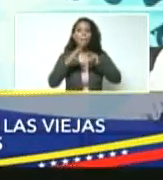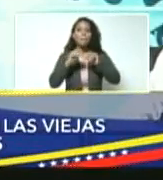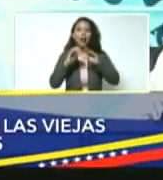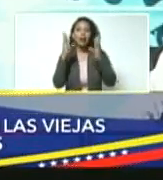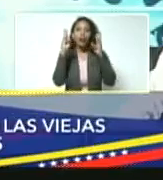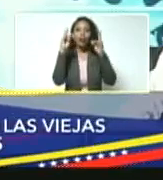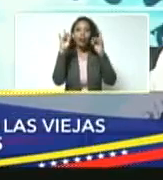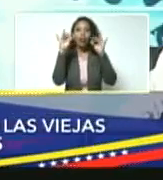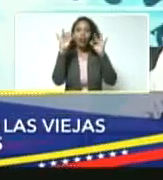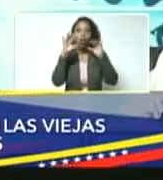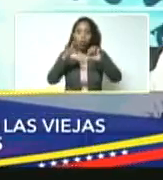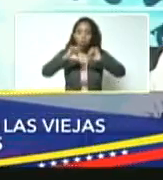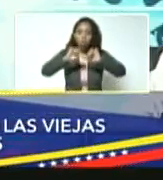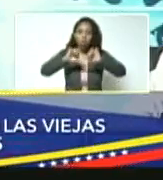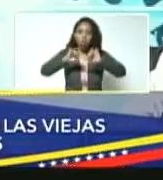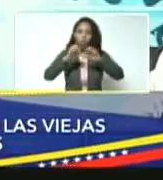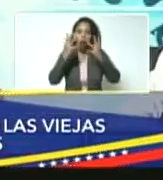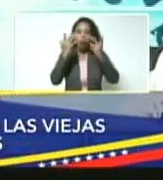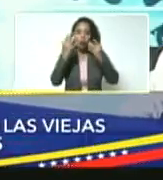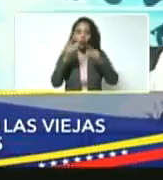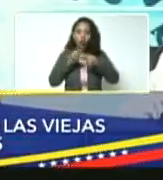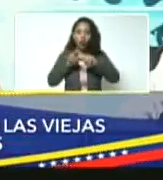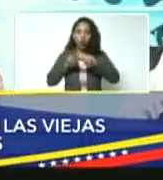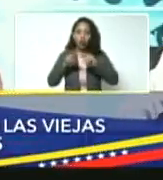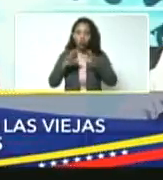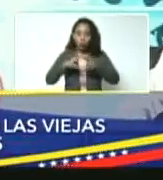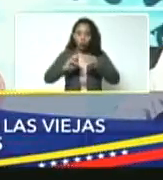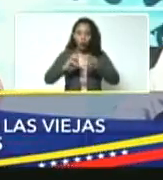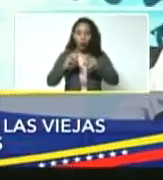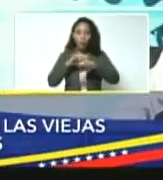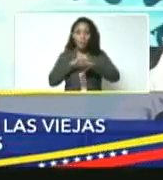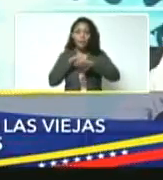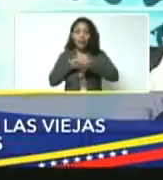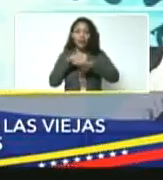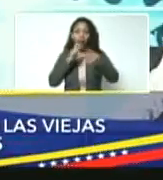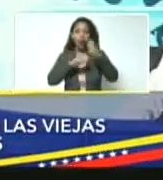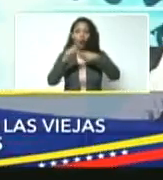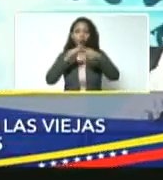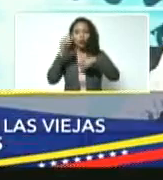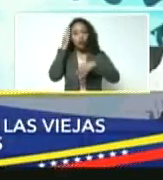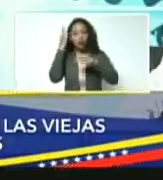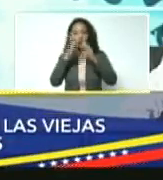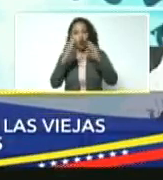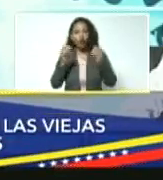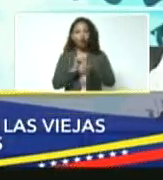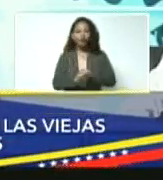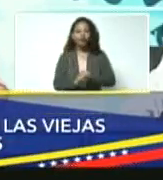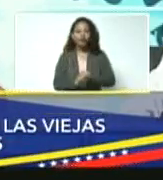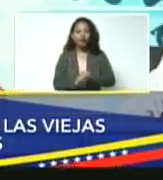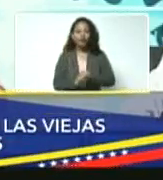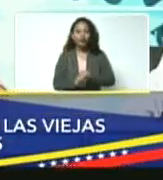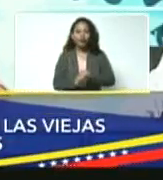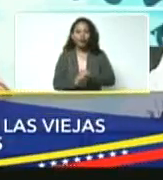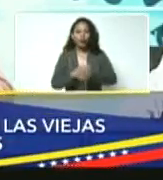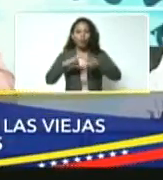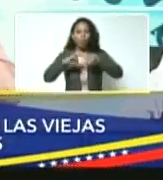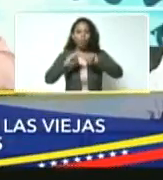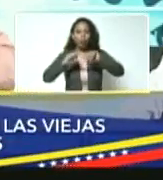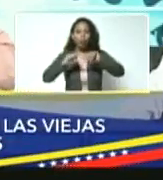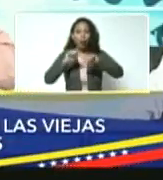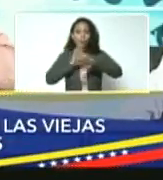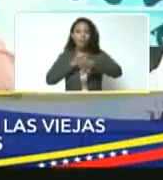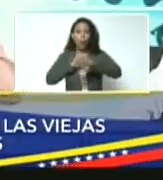Plastidedo se llaman también. Plastidedo, dice la ministra de Comercio, que lo sabe todo. Plastidedo, plastilina. Por